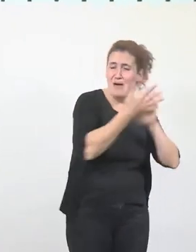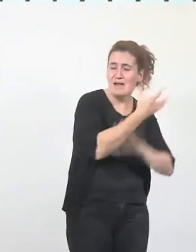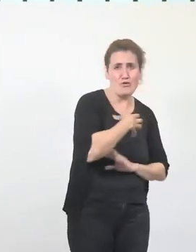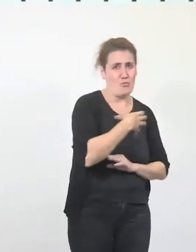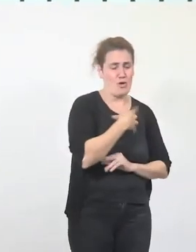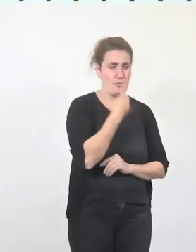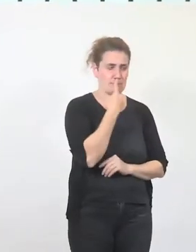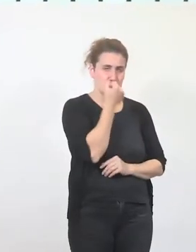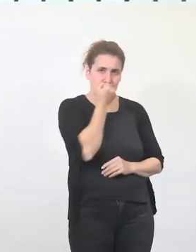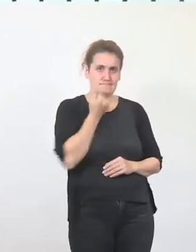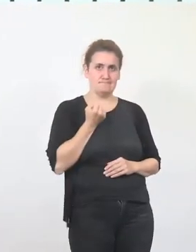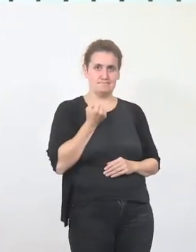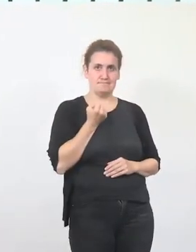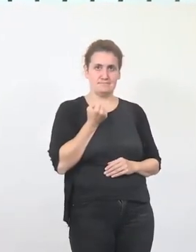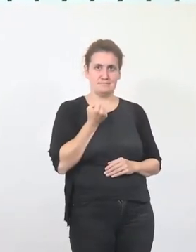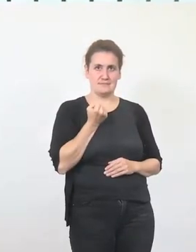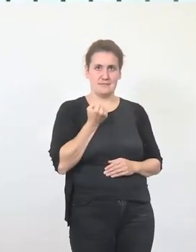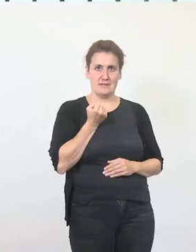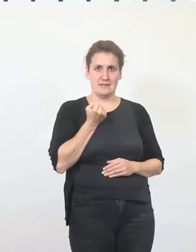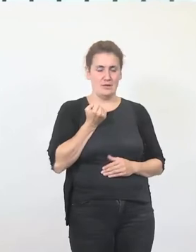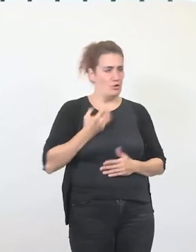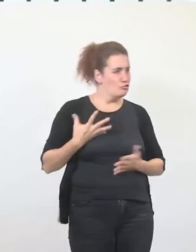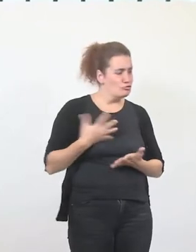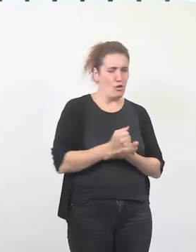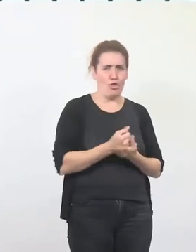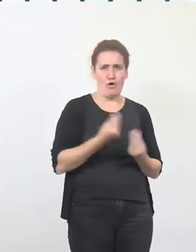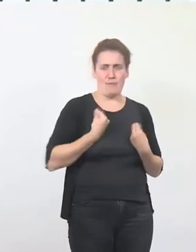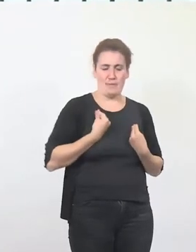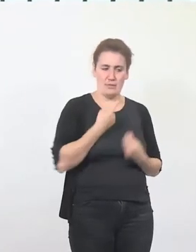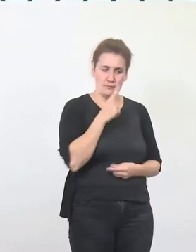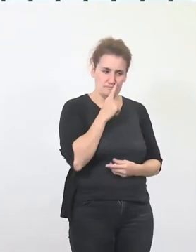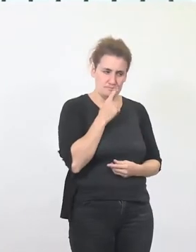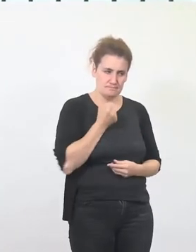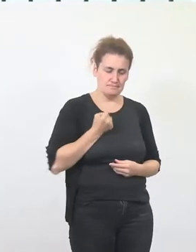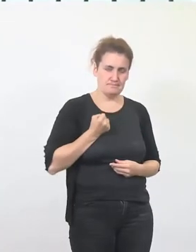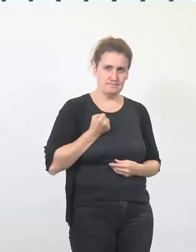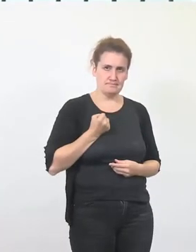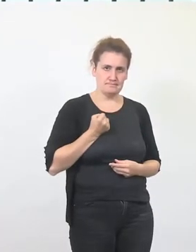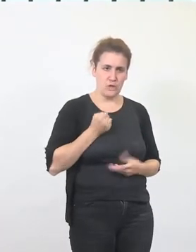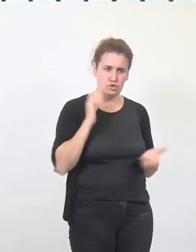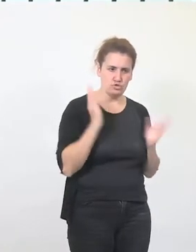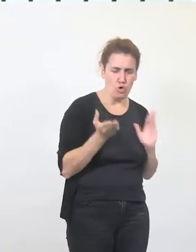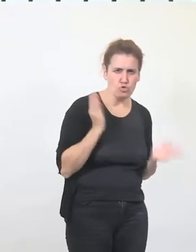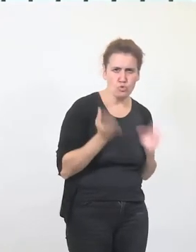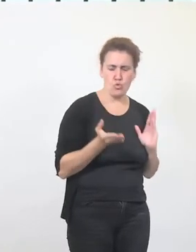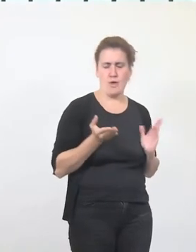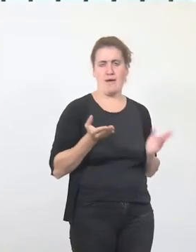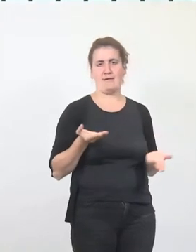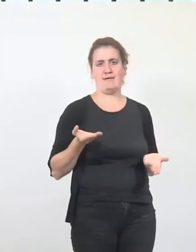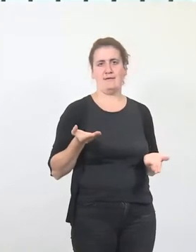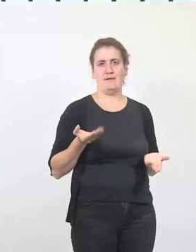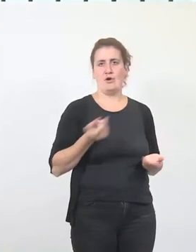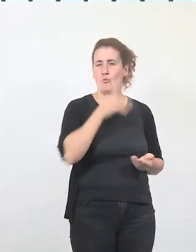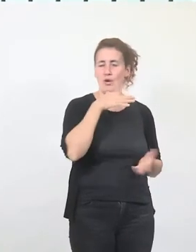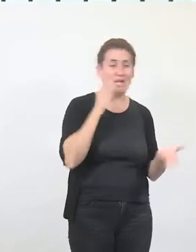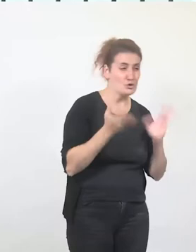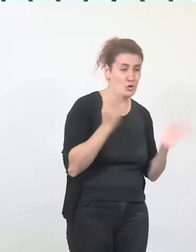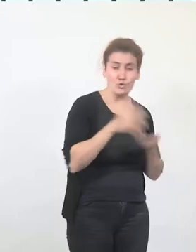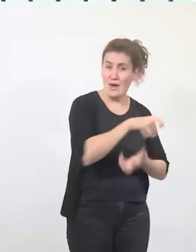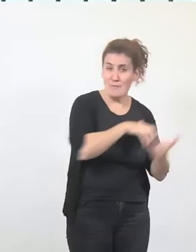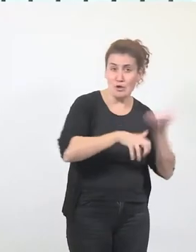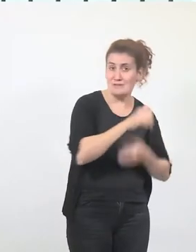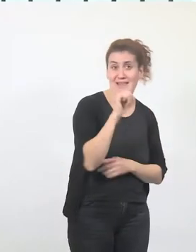esto, que todo lo están viviendo en silencio, tortura, porque es la tortura